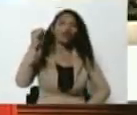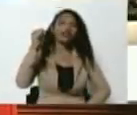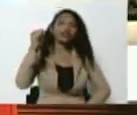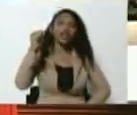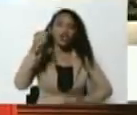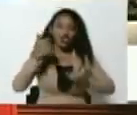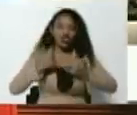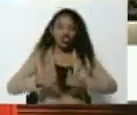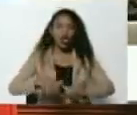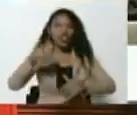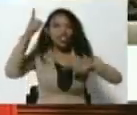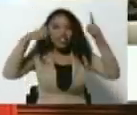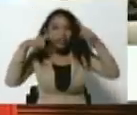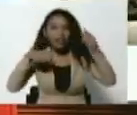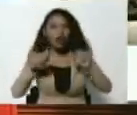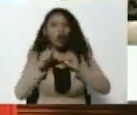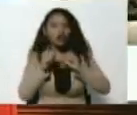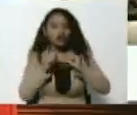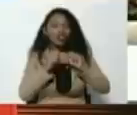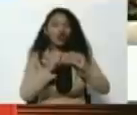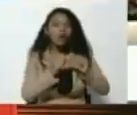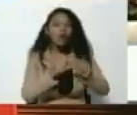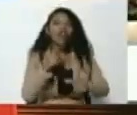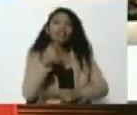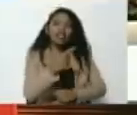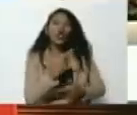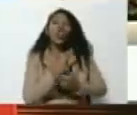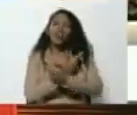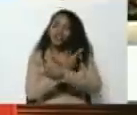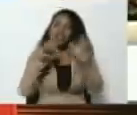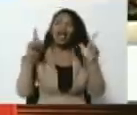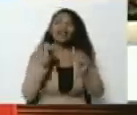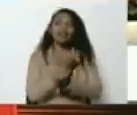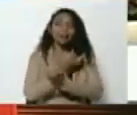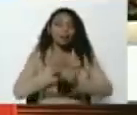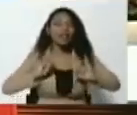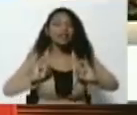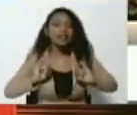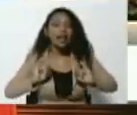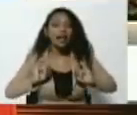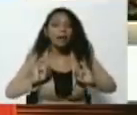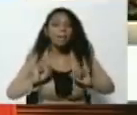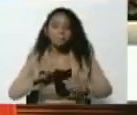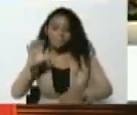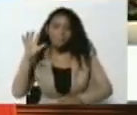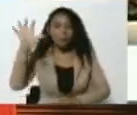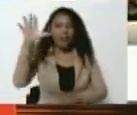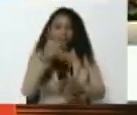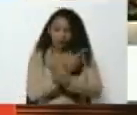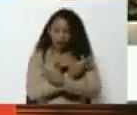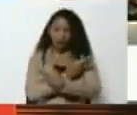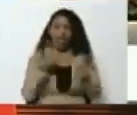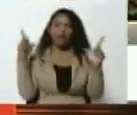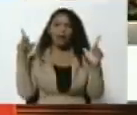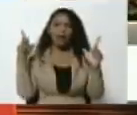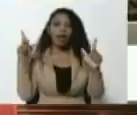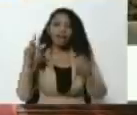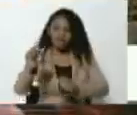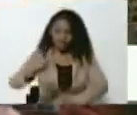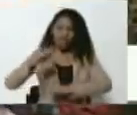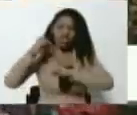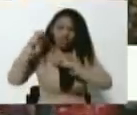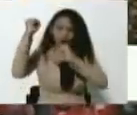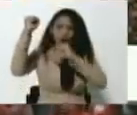de Chávez, estamos diciendo libertad, independencia, patria libre, victoria.